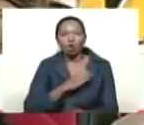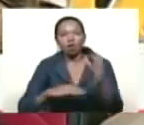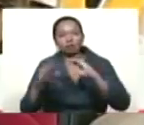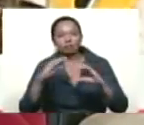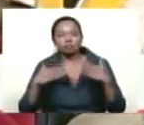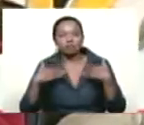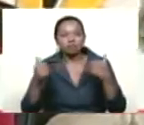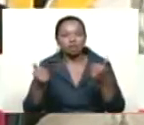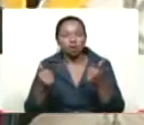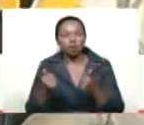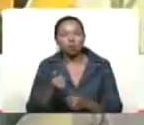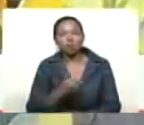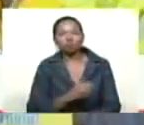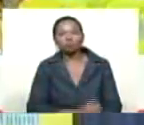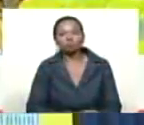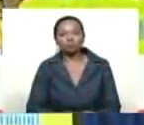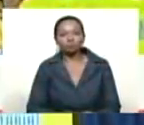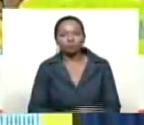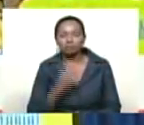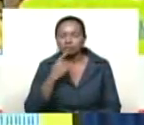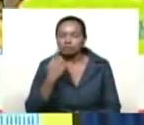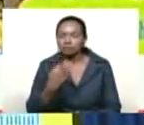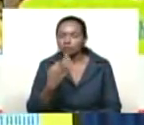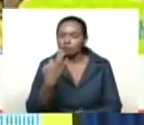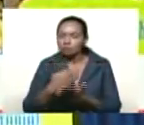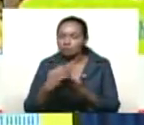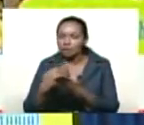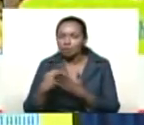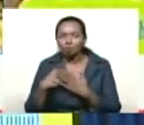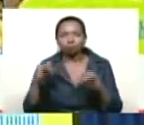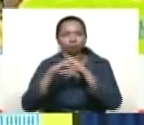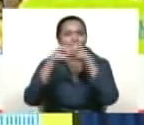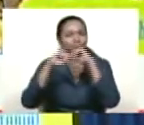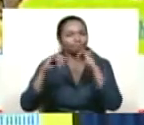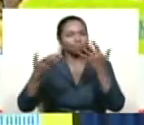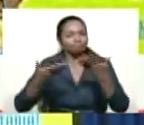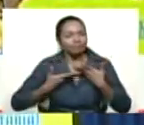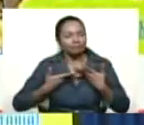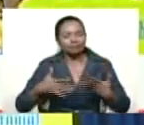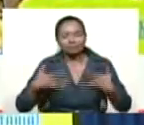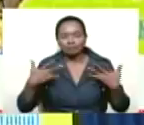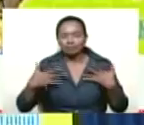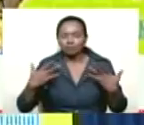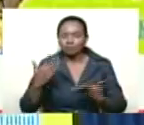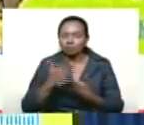Salud, siempre les digo que yo me siento muy feliz de estar